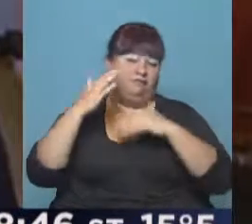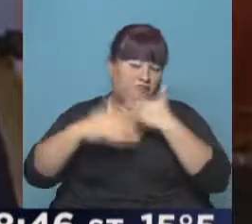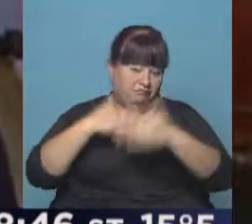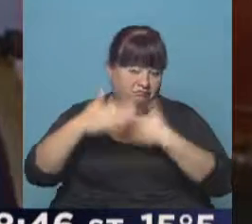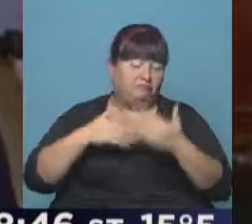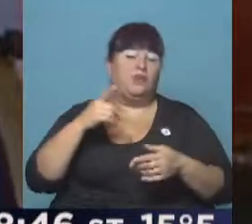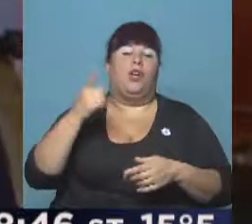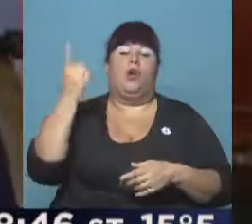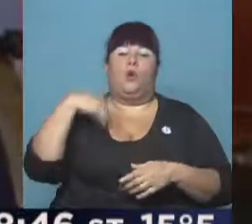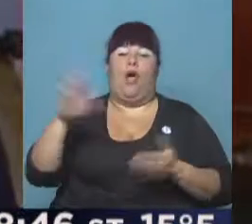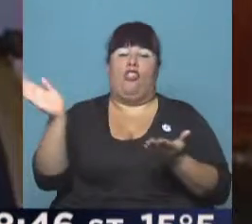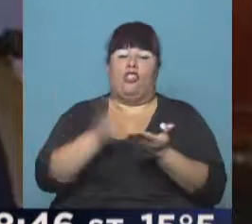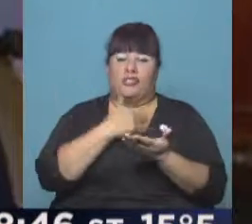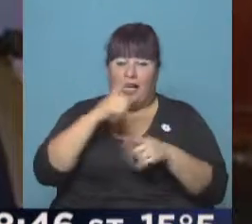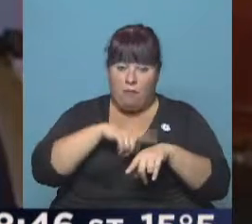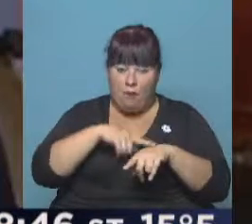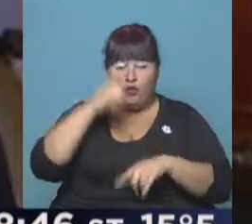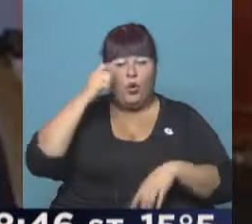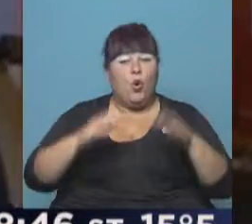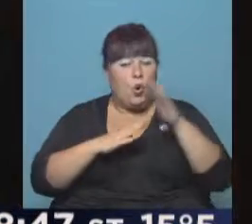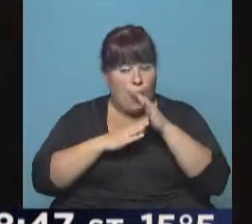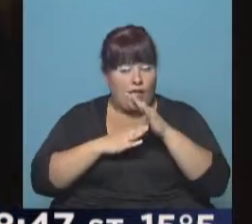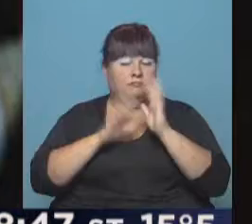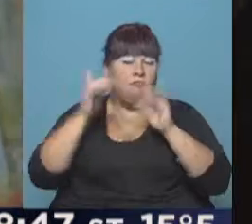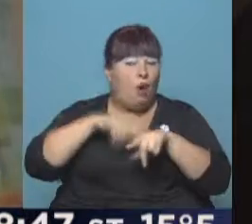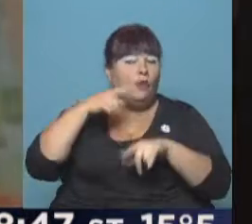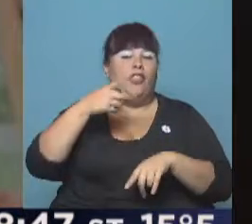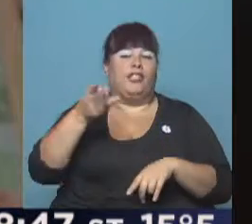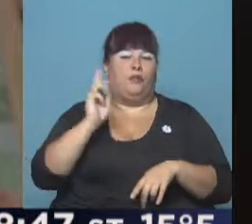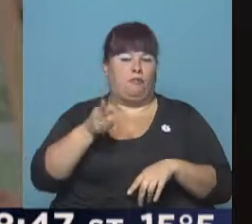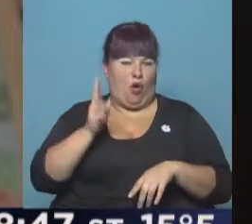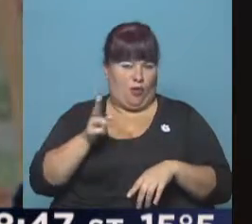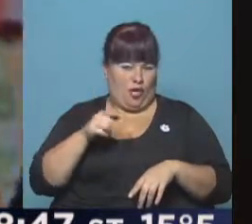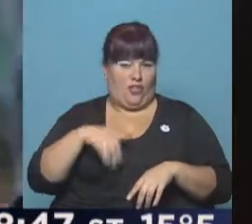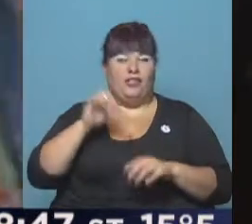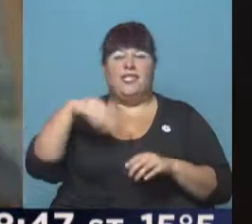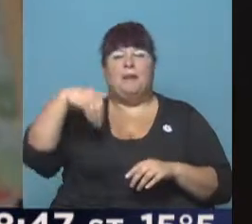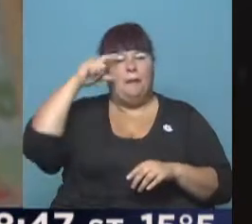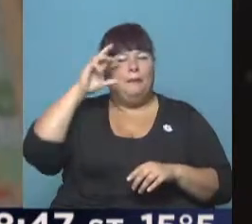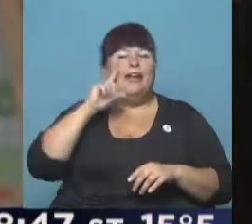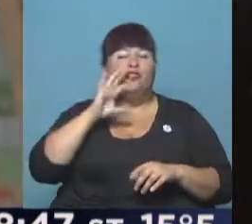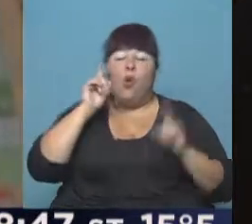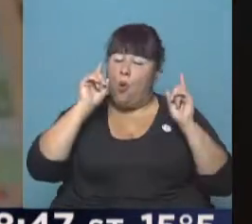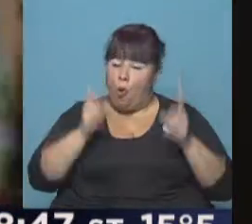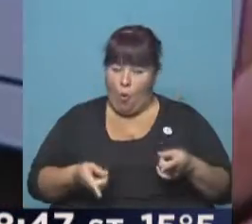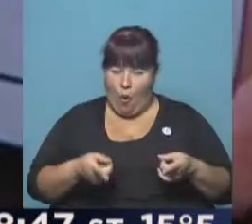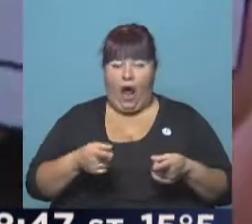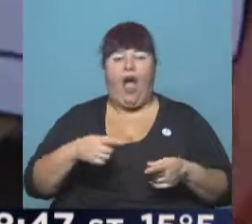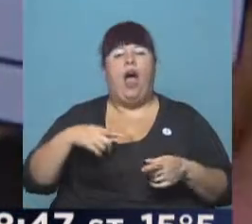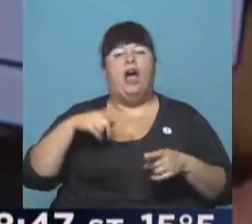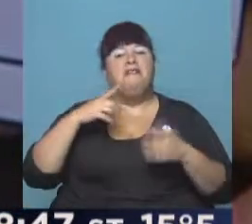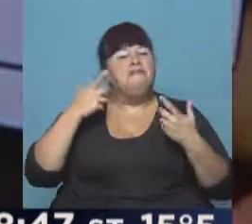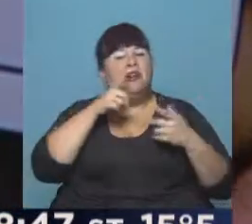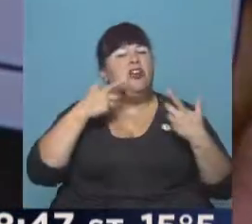cuando se eliminaron aquel momento la corte de entonces prohibió la existencia de meritorio pese a esto se hizo